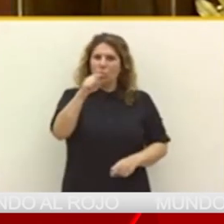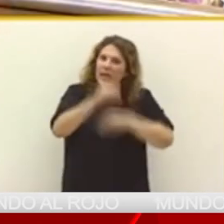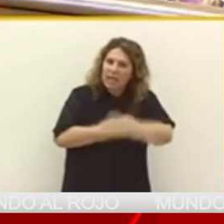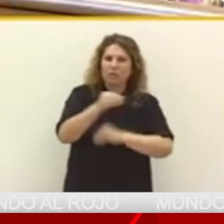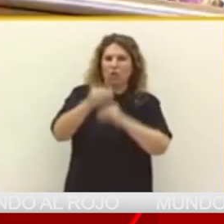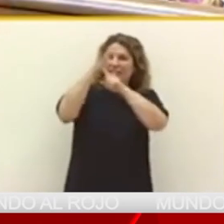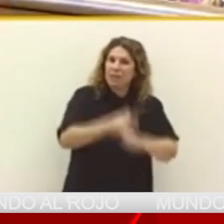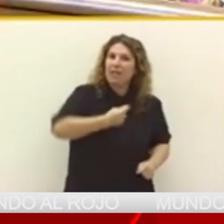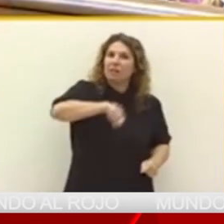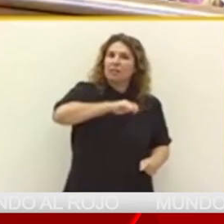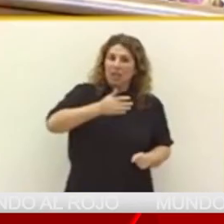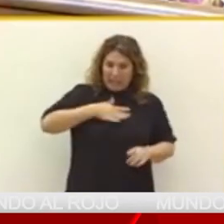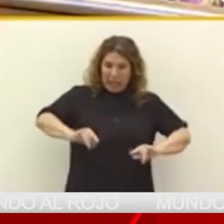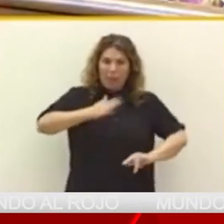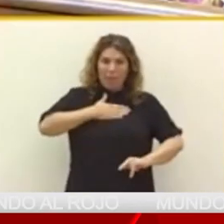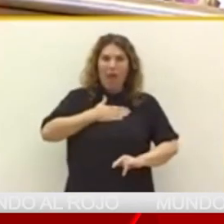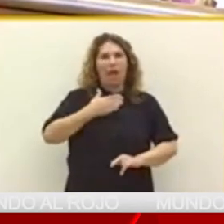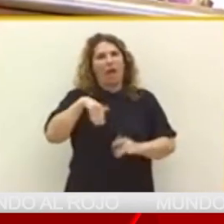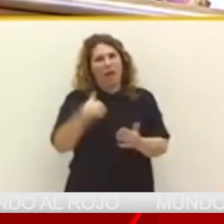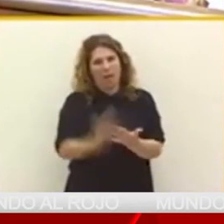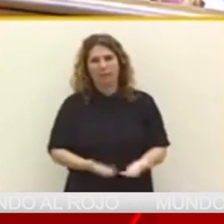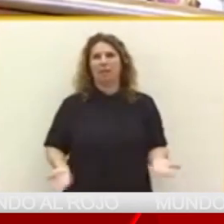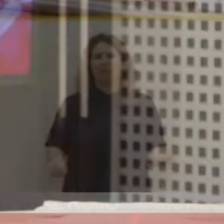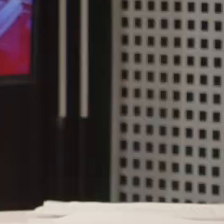españoles en su propia tierra.